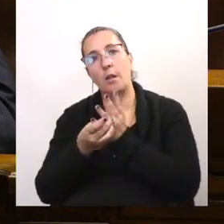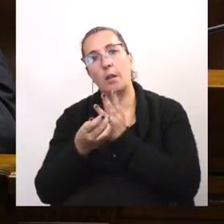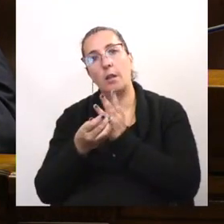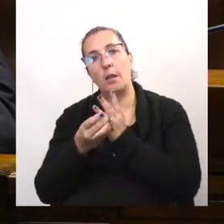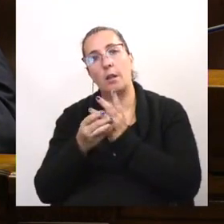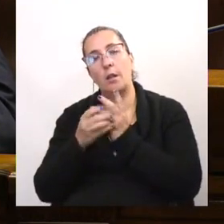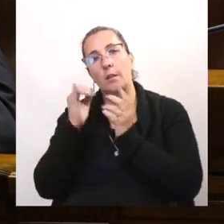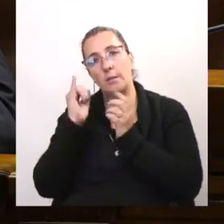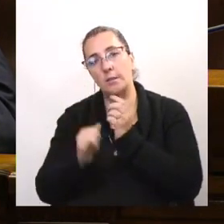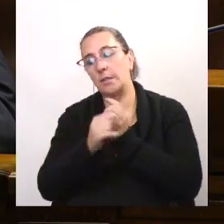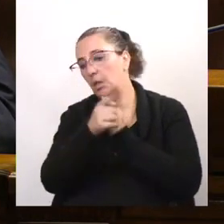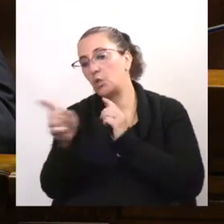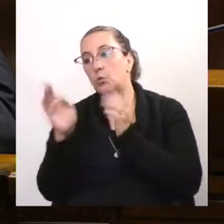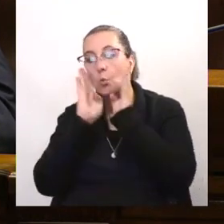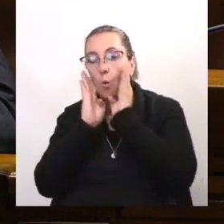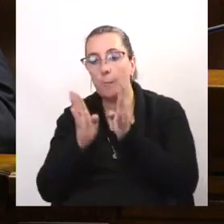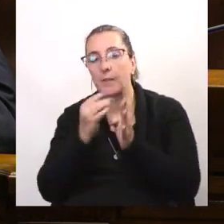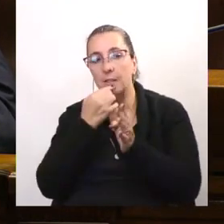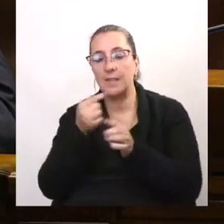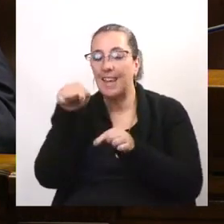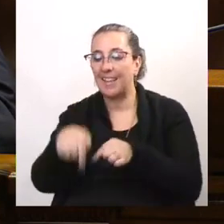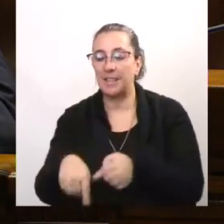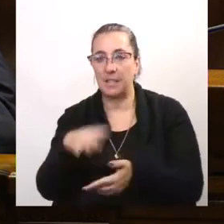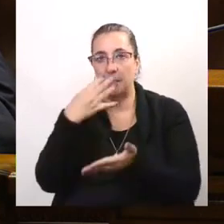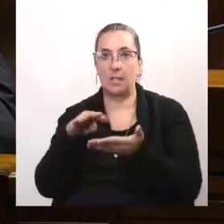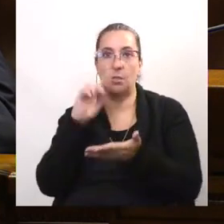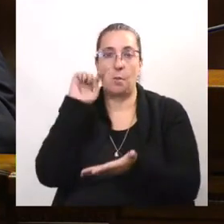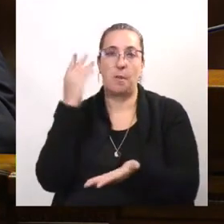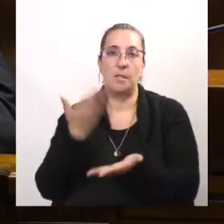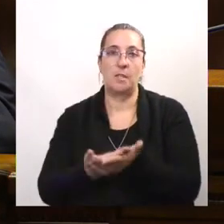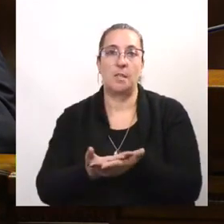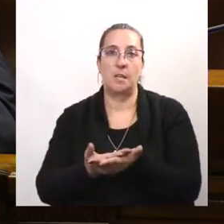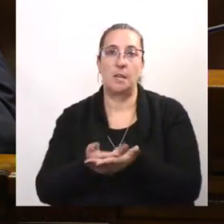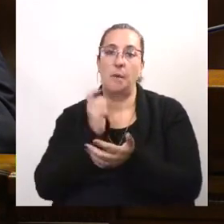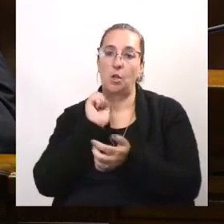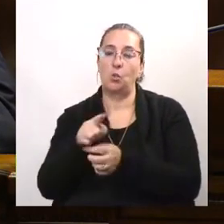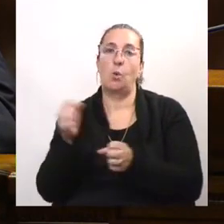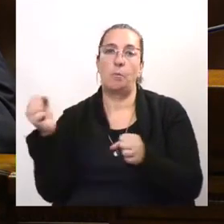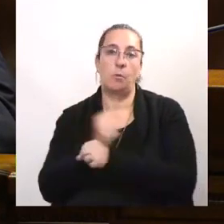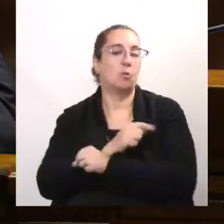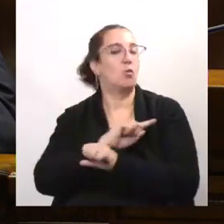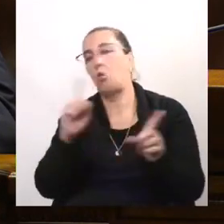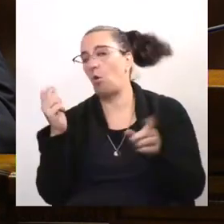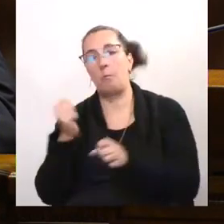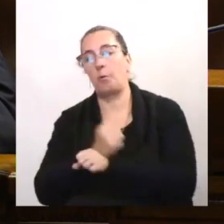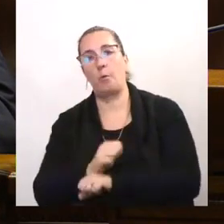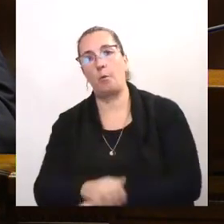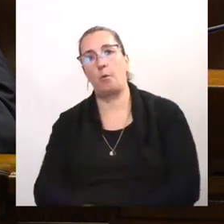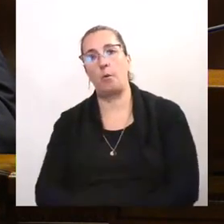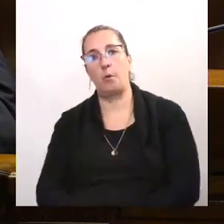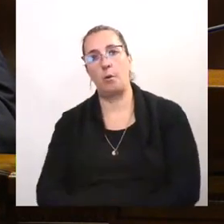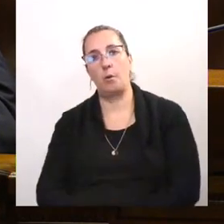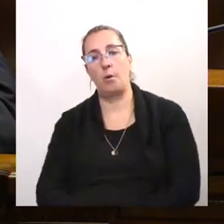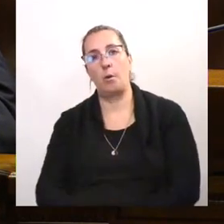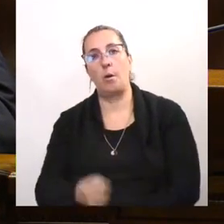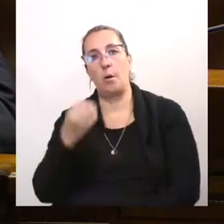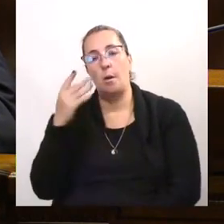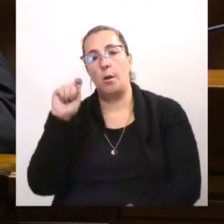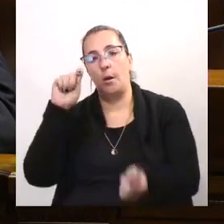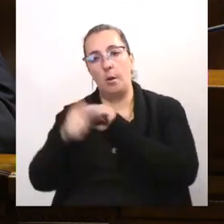si no está dentro de su competencia, decir, bueno, yo este texto que se me presenta para su aprobación no lo apruebo. Porque las